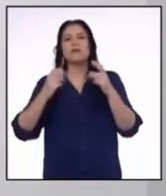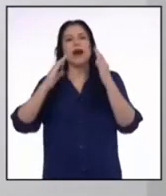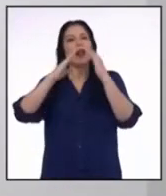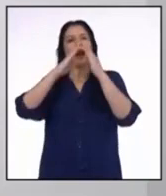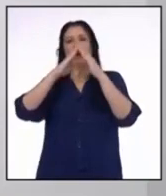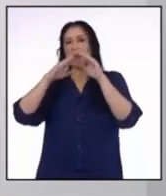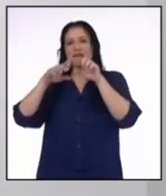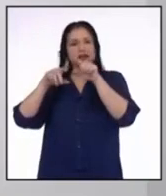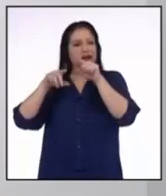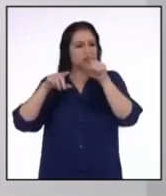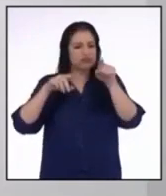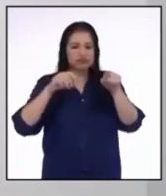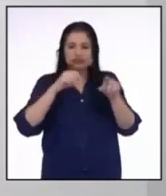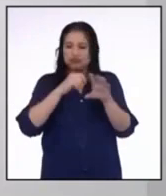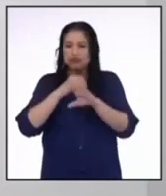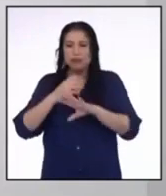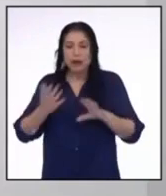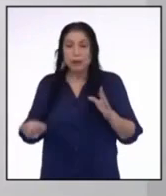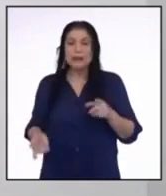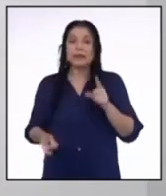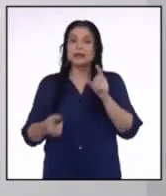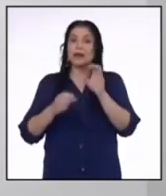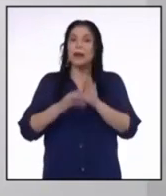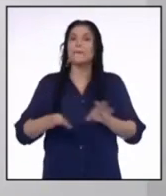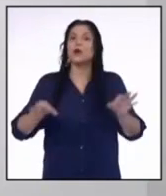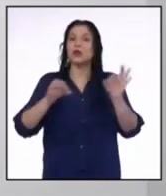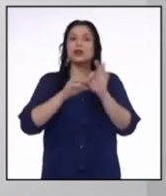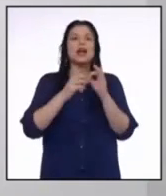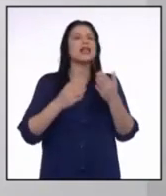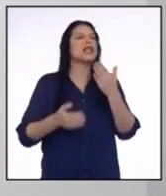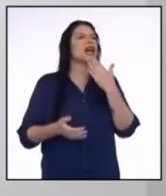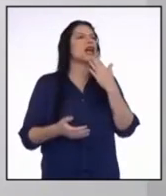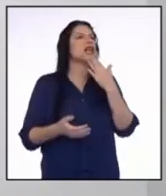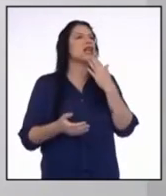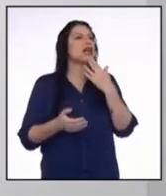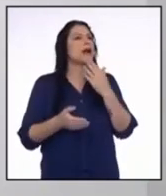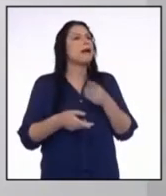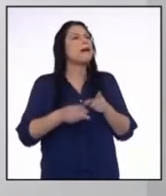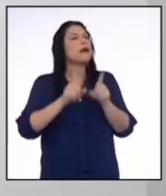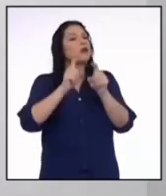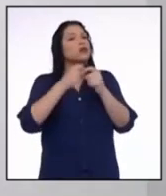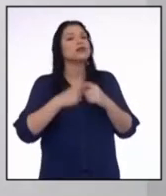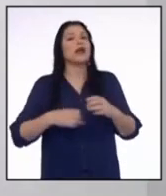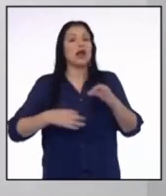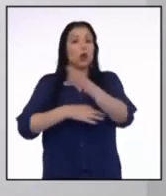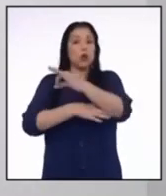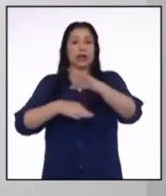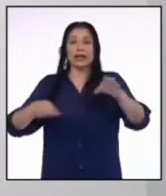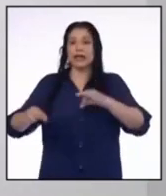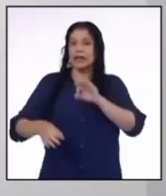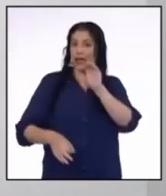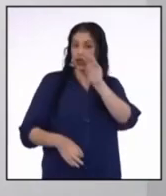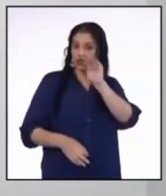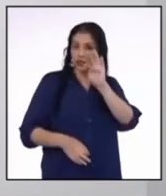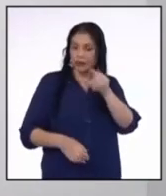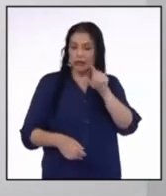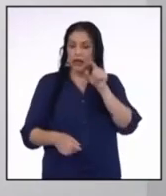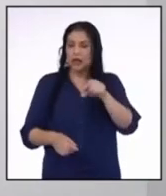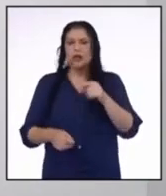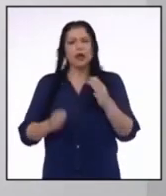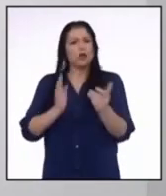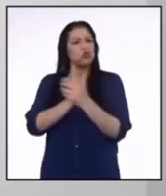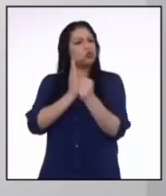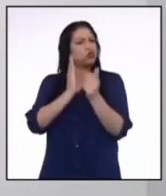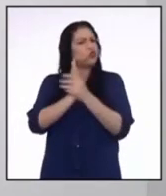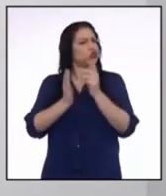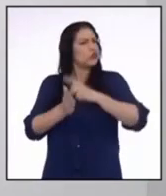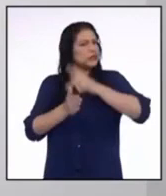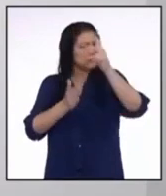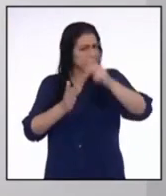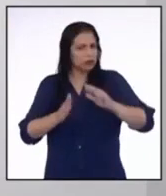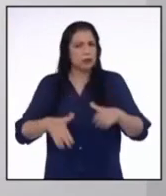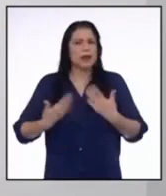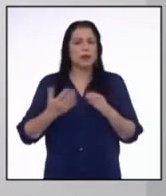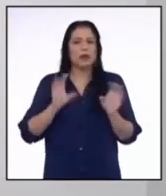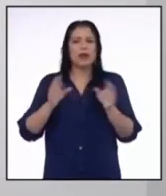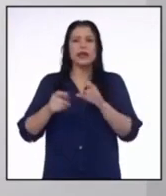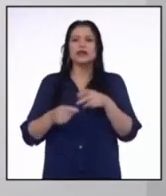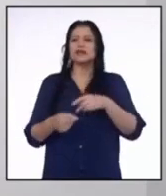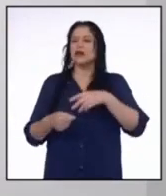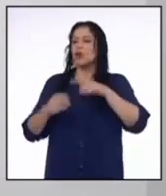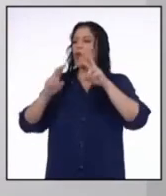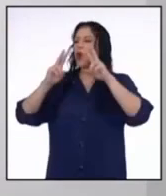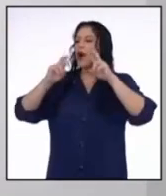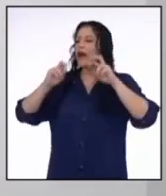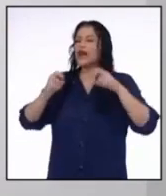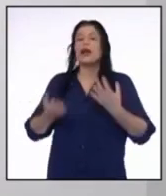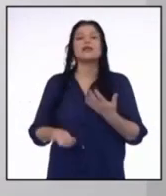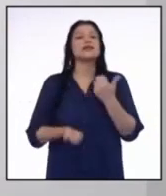una casa es importante consultar a un ingeniero civil, quien está capacitado para elaborar un